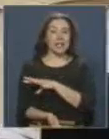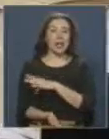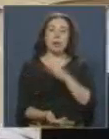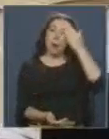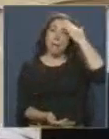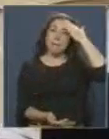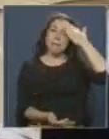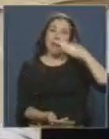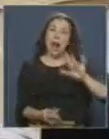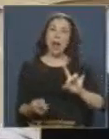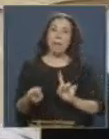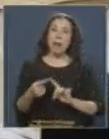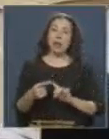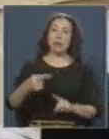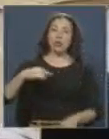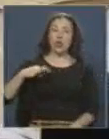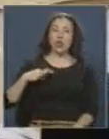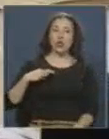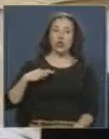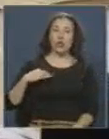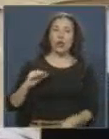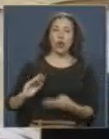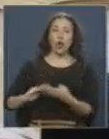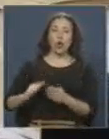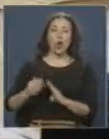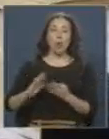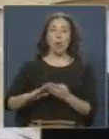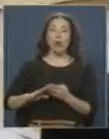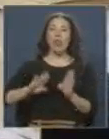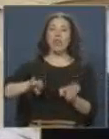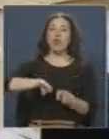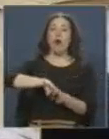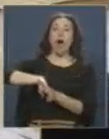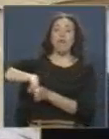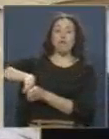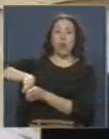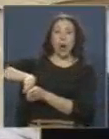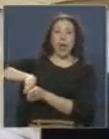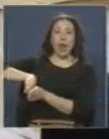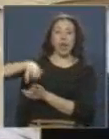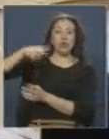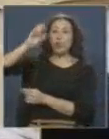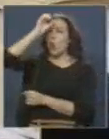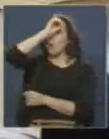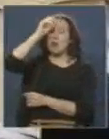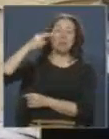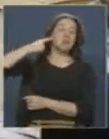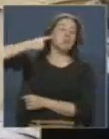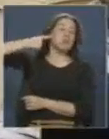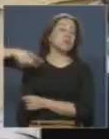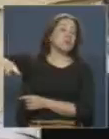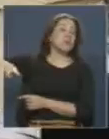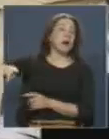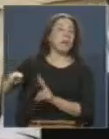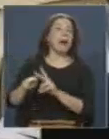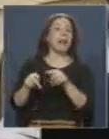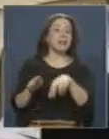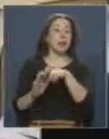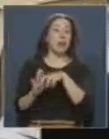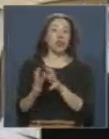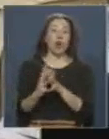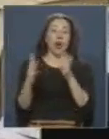con comunidades que han quedado al margen de su opinión para construir este megaproyecto. La maldición de